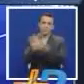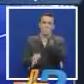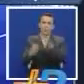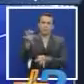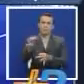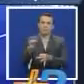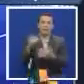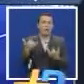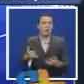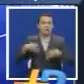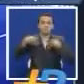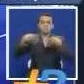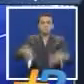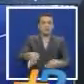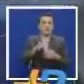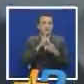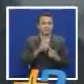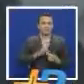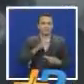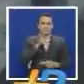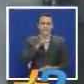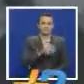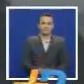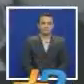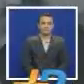en la impunidad.